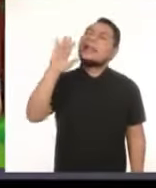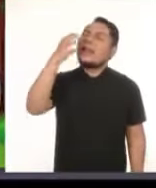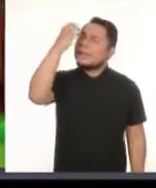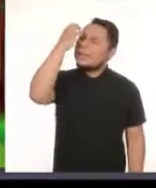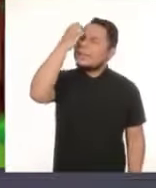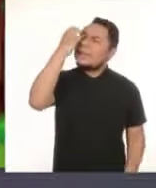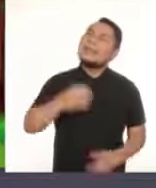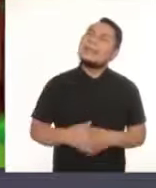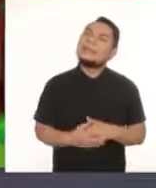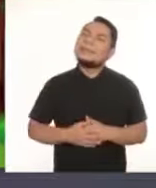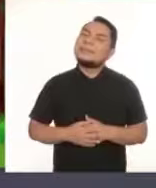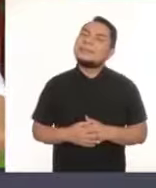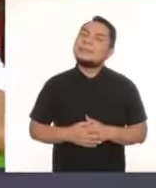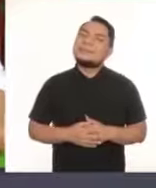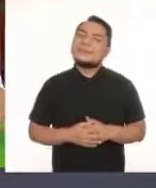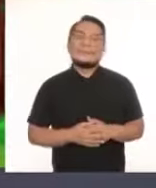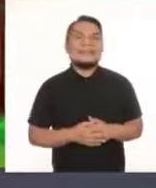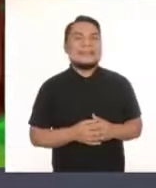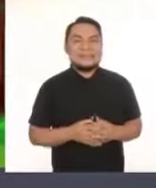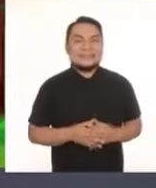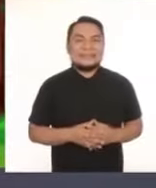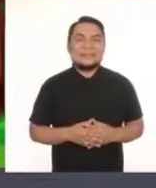¡Daniel!